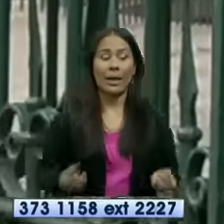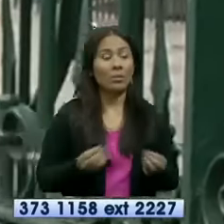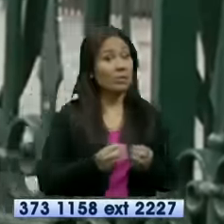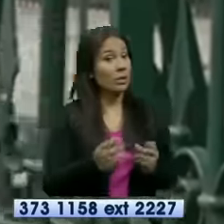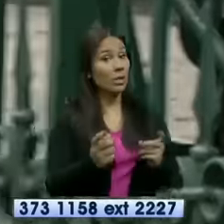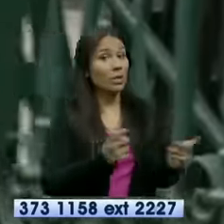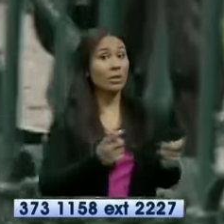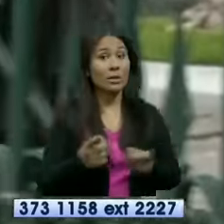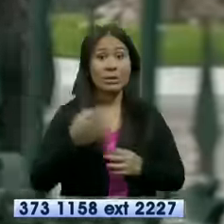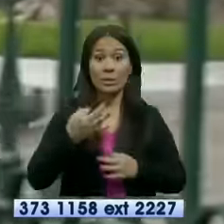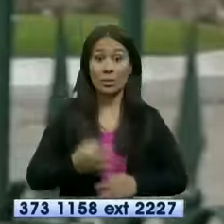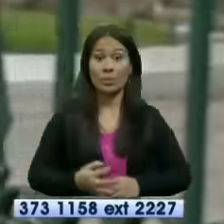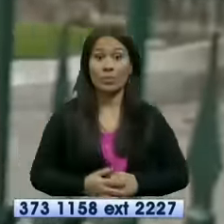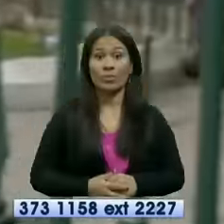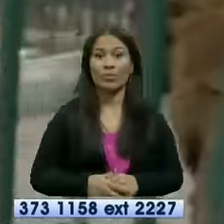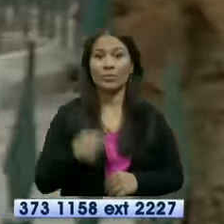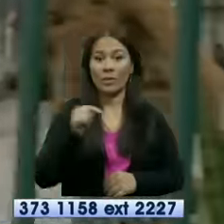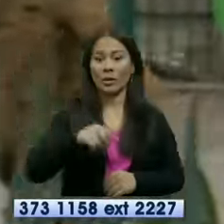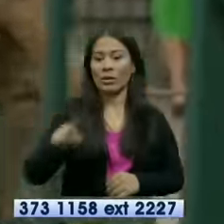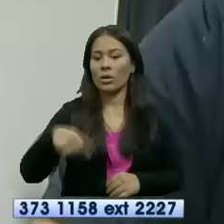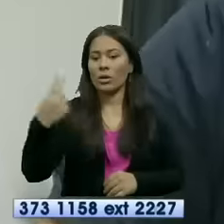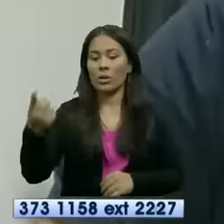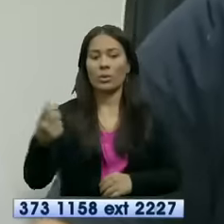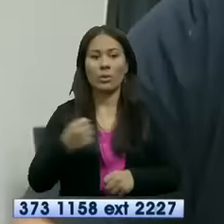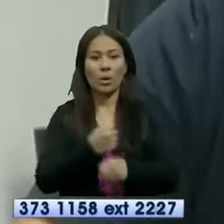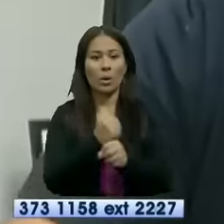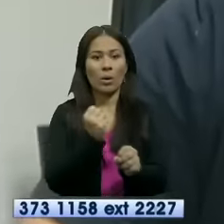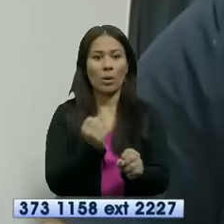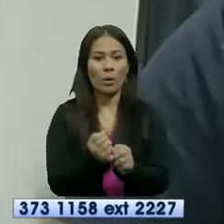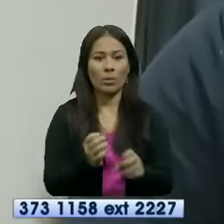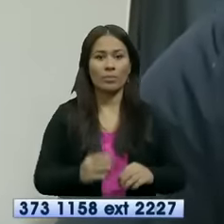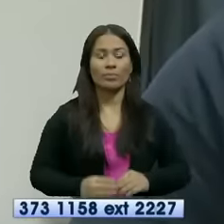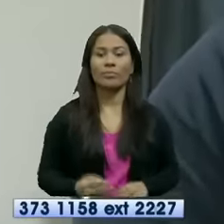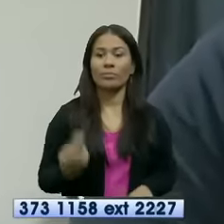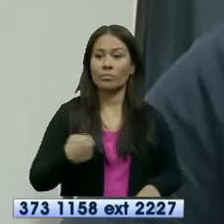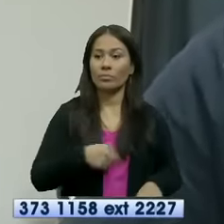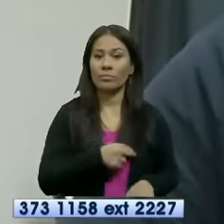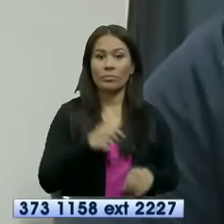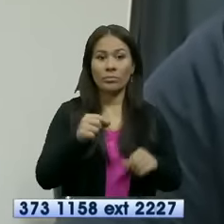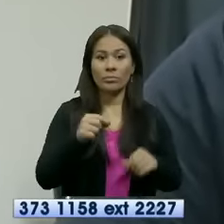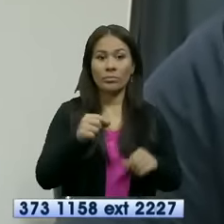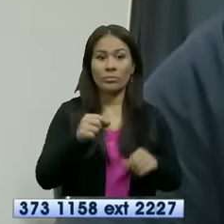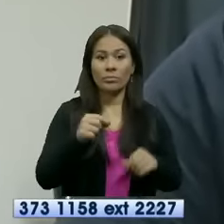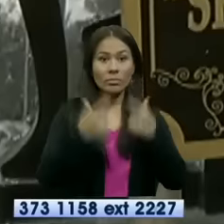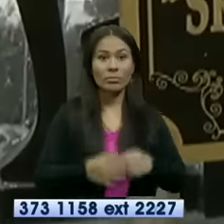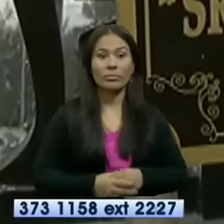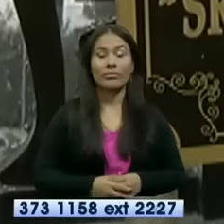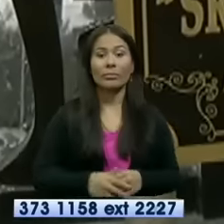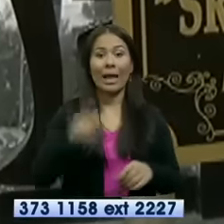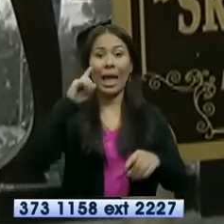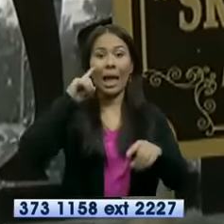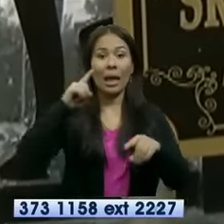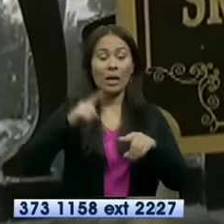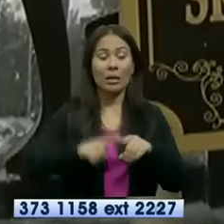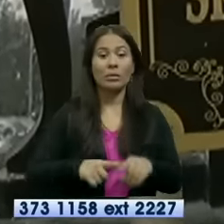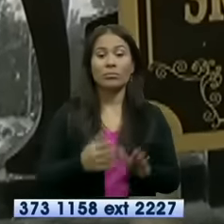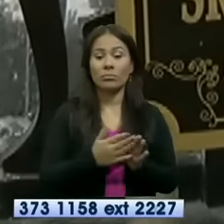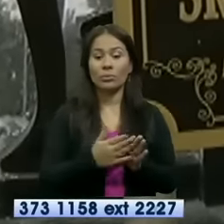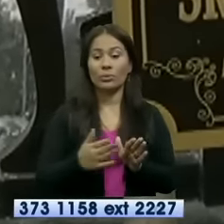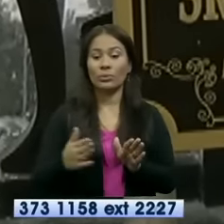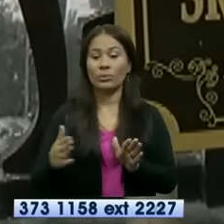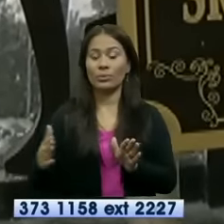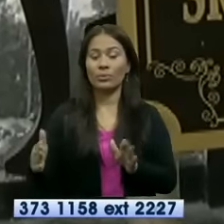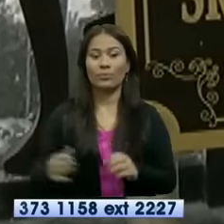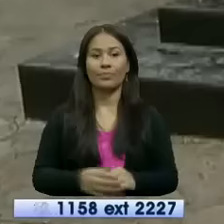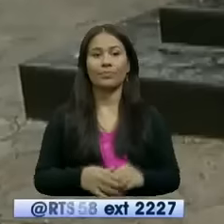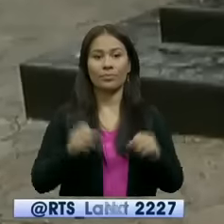de seguridad para esta y otras obras. La pusimos a buen recaudo hasta reponerla nuevamente en los próximos días con un cerco que